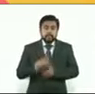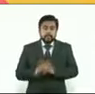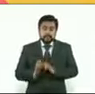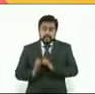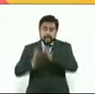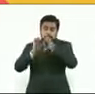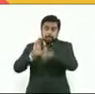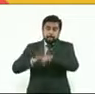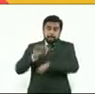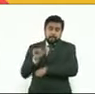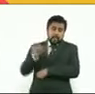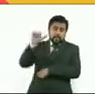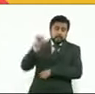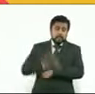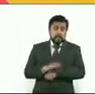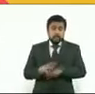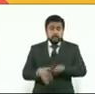alto de América Latina.